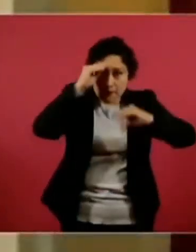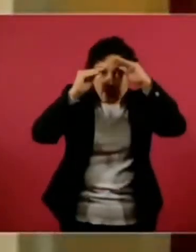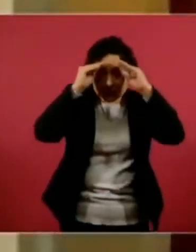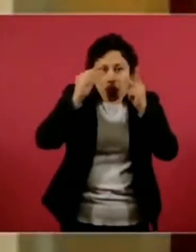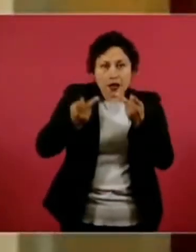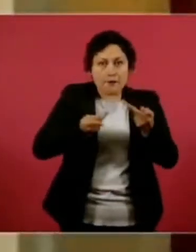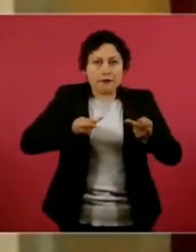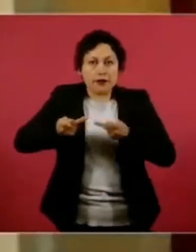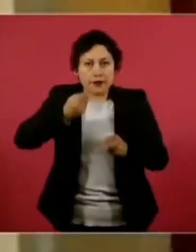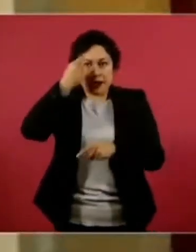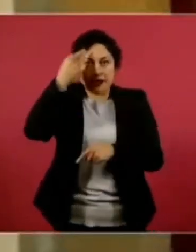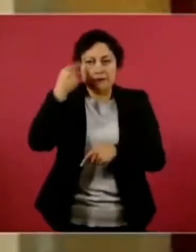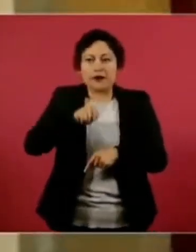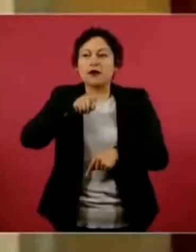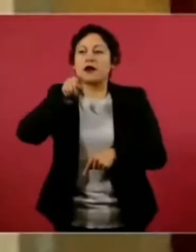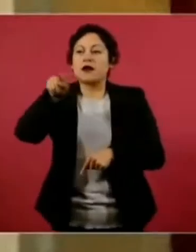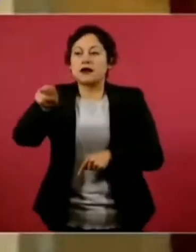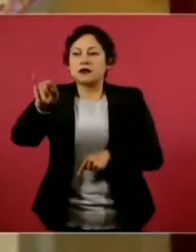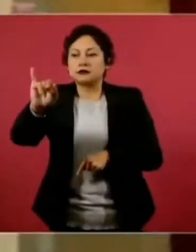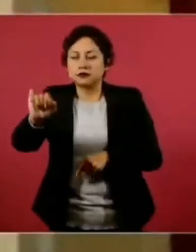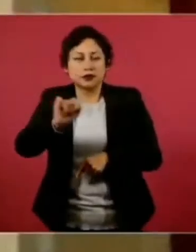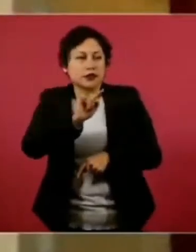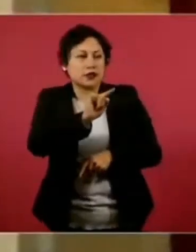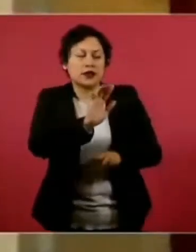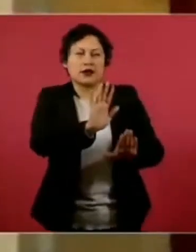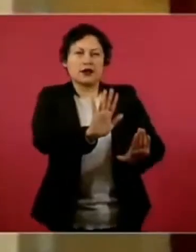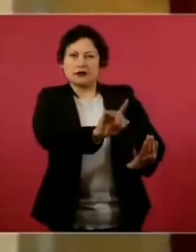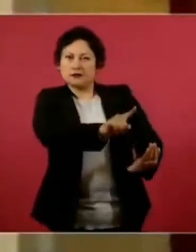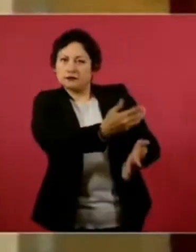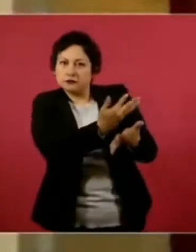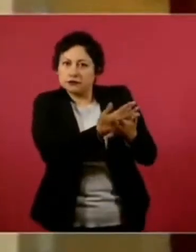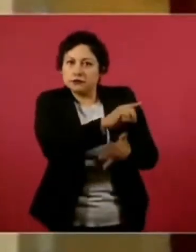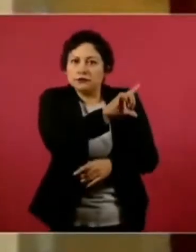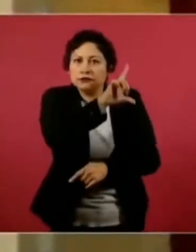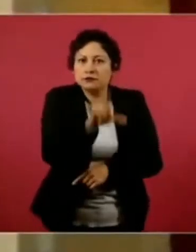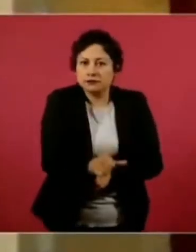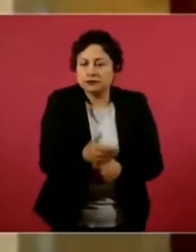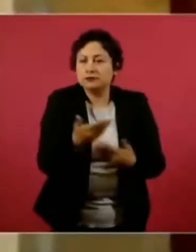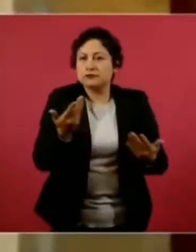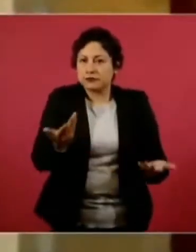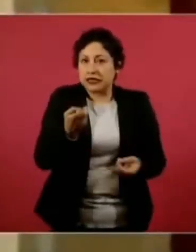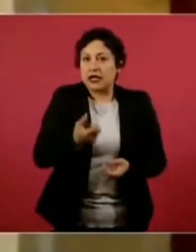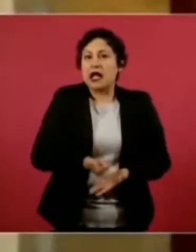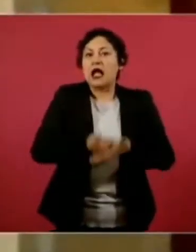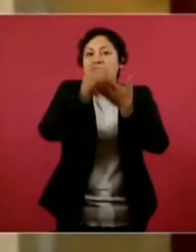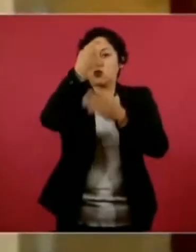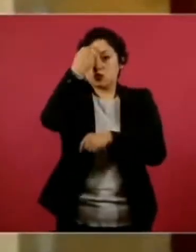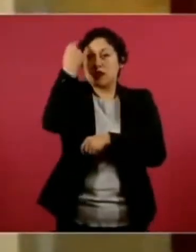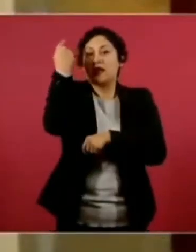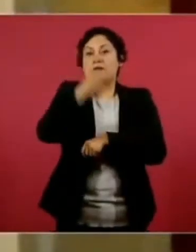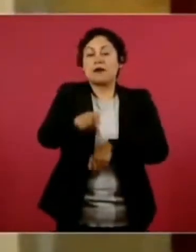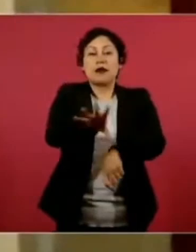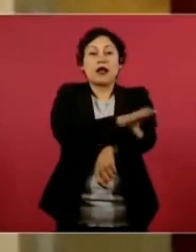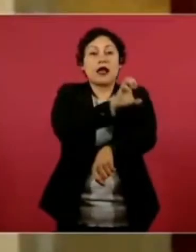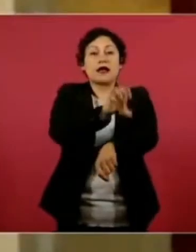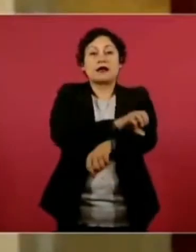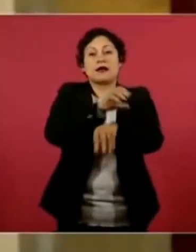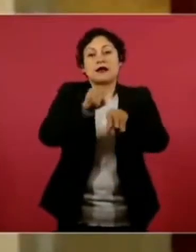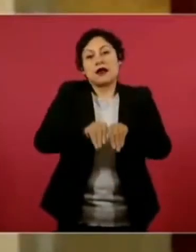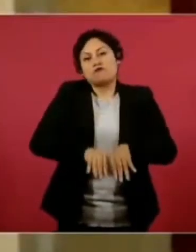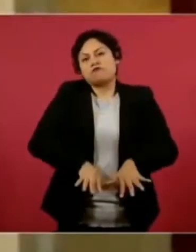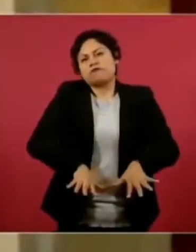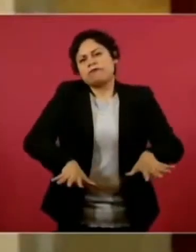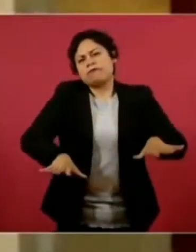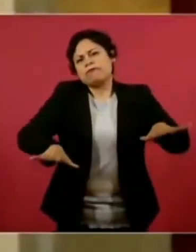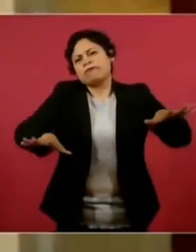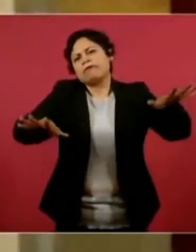red, cómo es que podemos evitar situaciones de congestión en el transporte de esa energía eléctrica hasta los centros